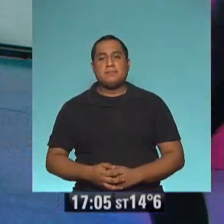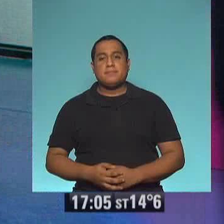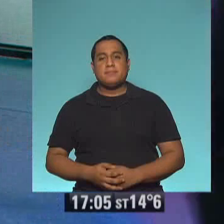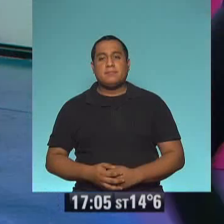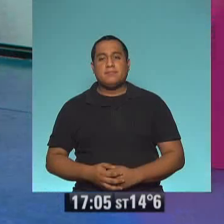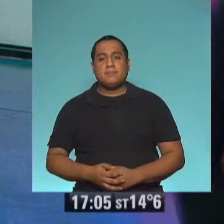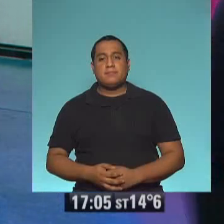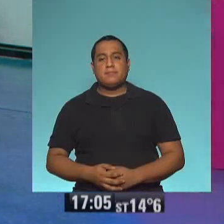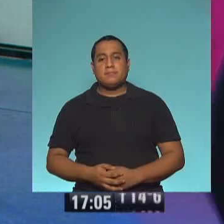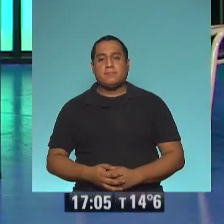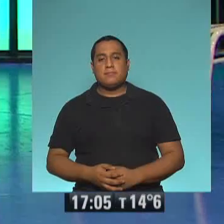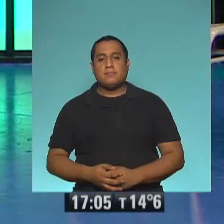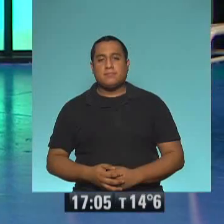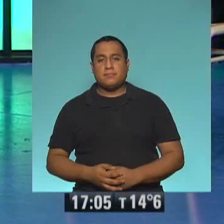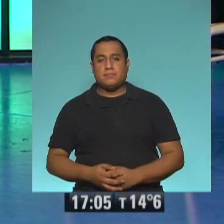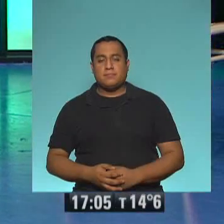atrás